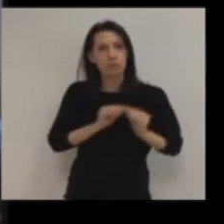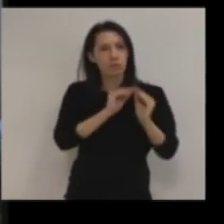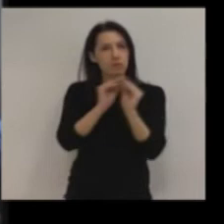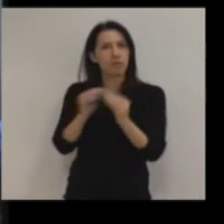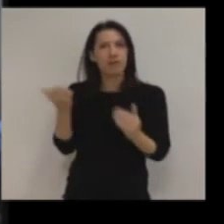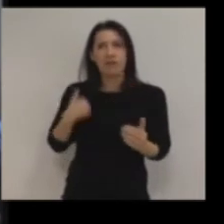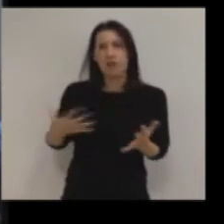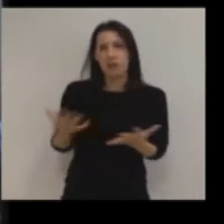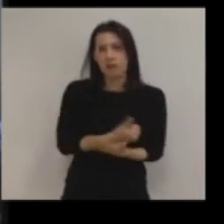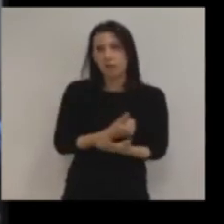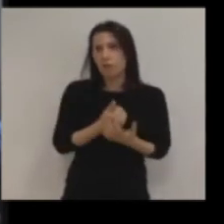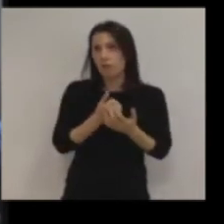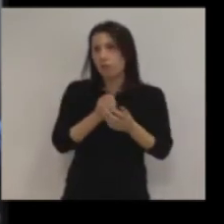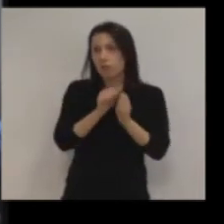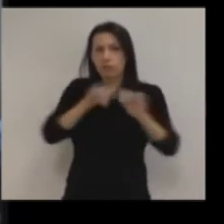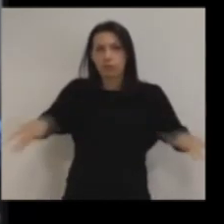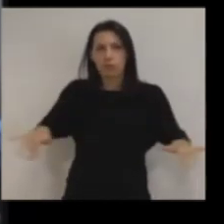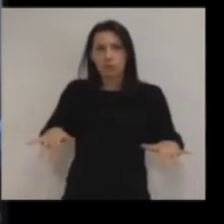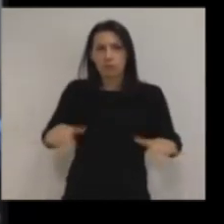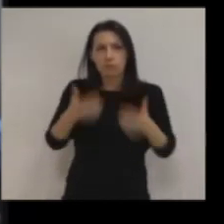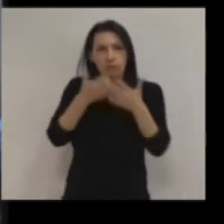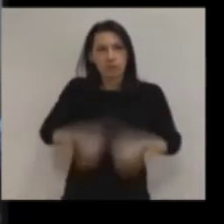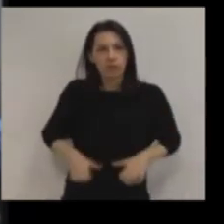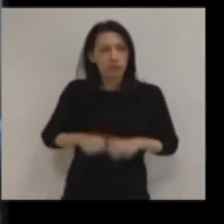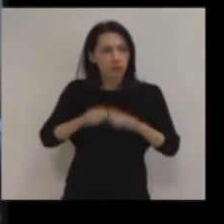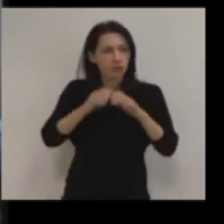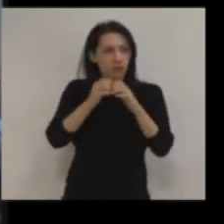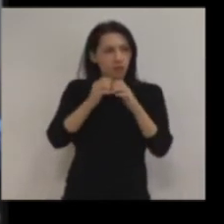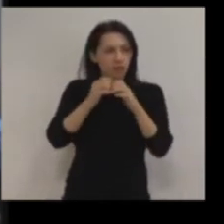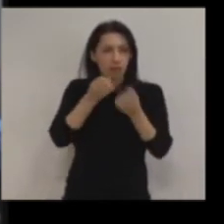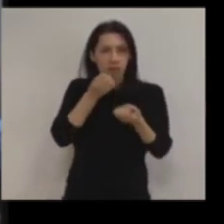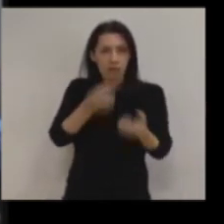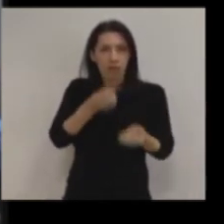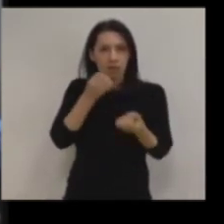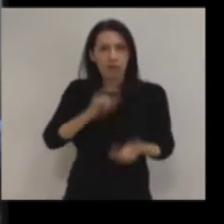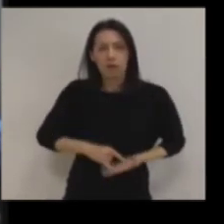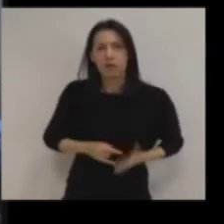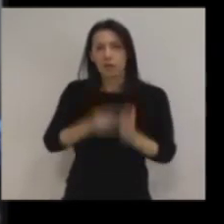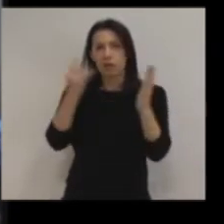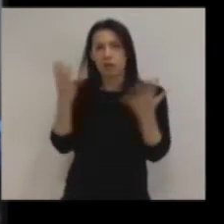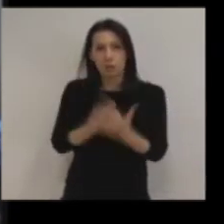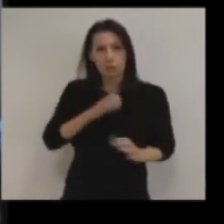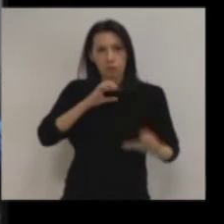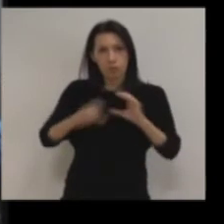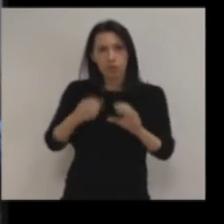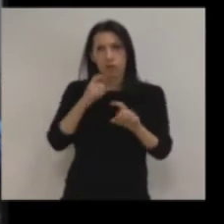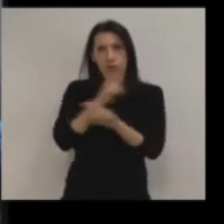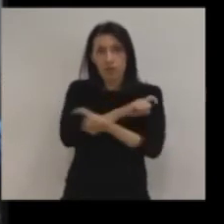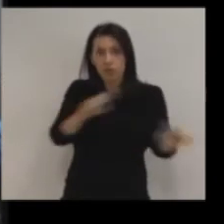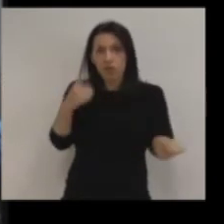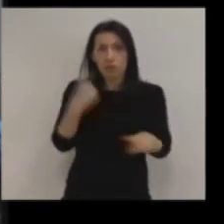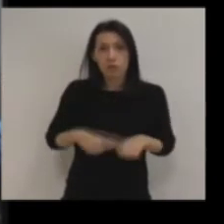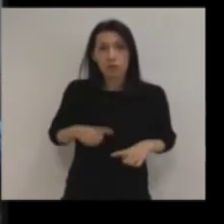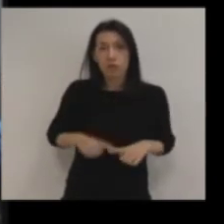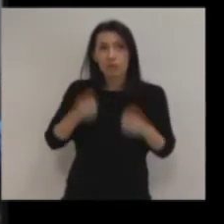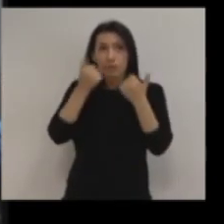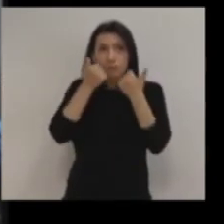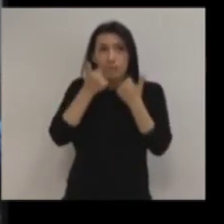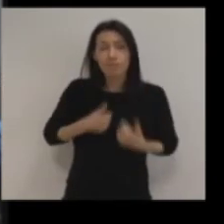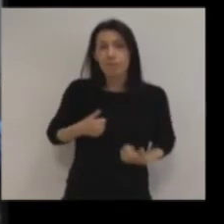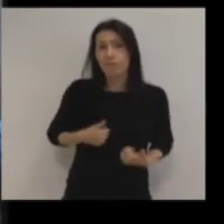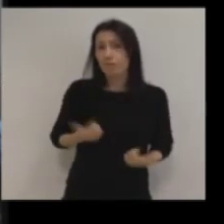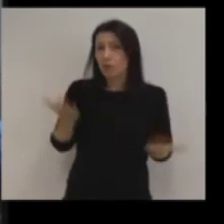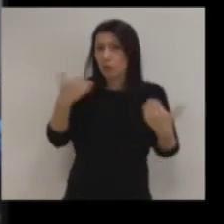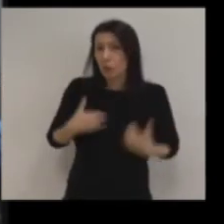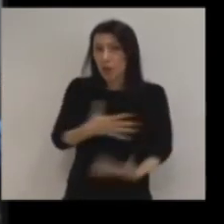ya informatizado, donde salen las notificaciones, donde salen las comunicaciones y donde es un mundo deshumanizado y a la vez que no